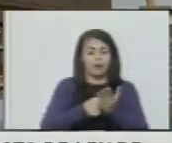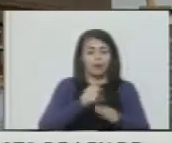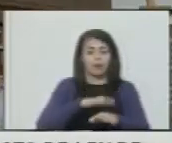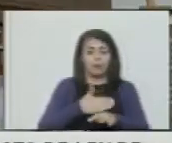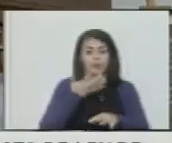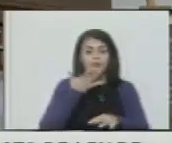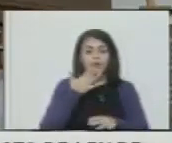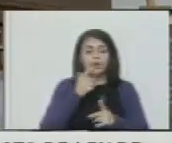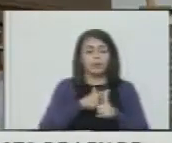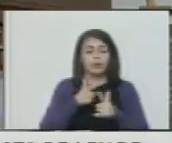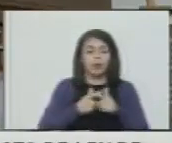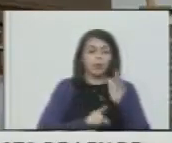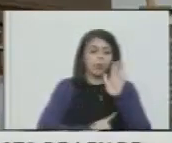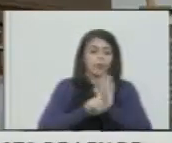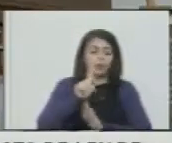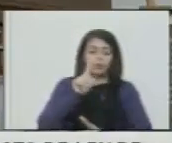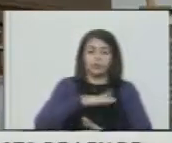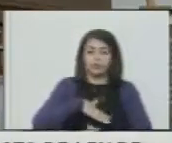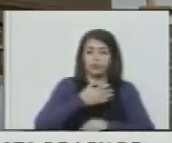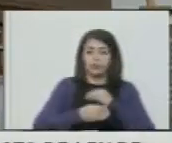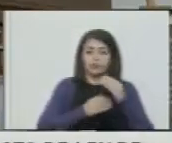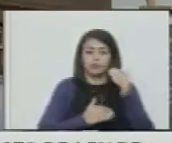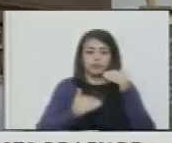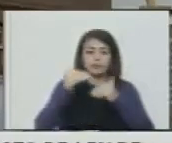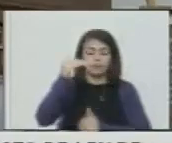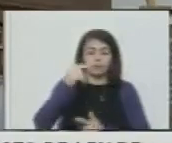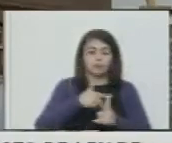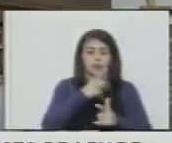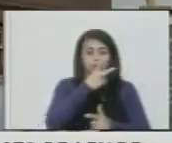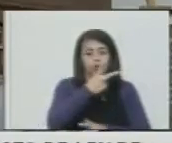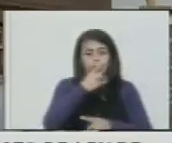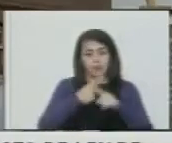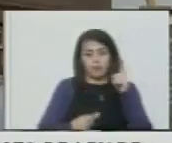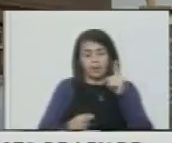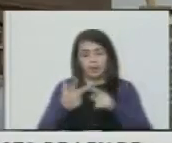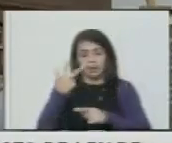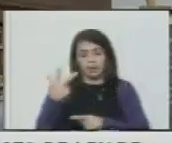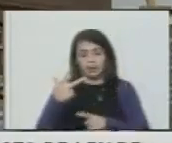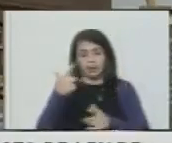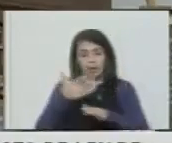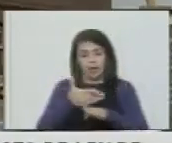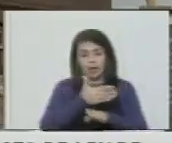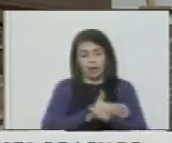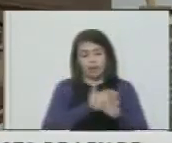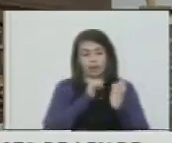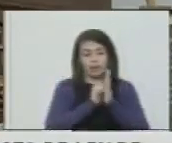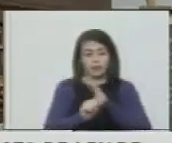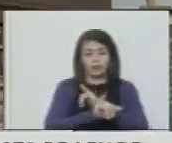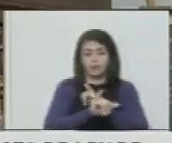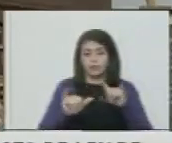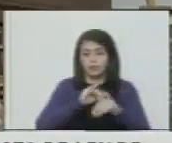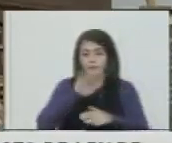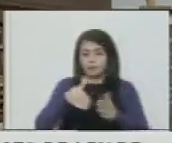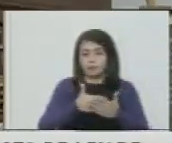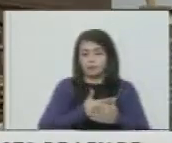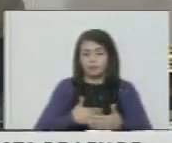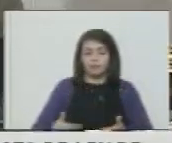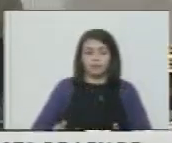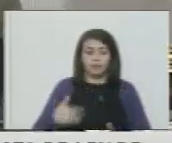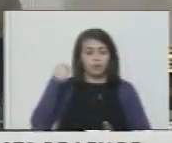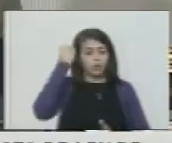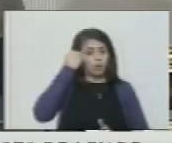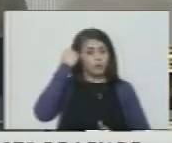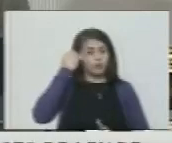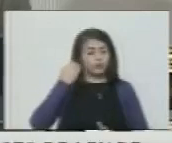las tasas. En caso de incremento, este no podrá ser superior a las 2/3 partes de las previstas en este artículo. Es todo, señor